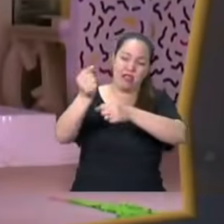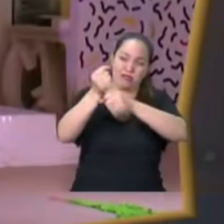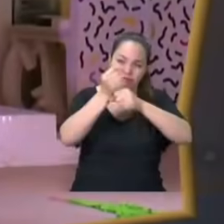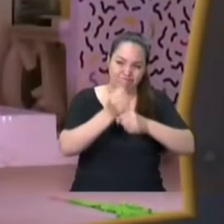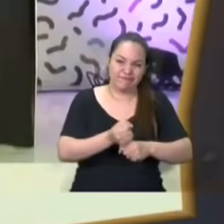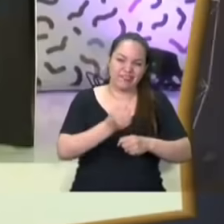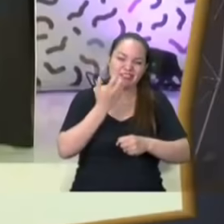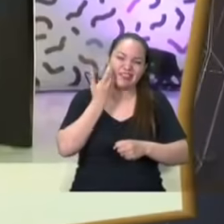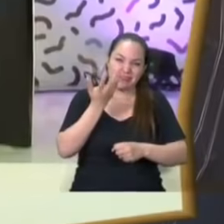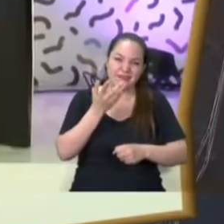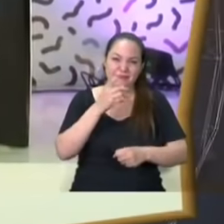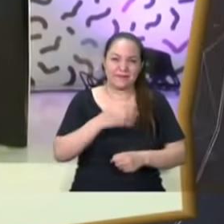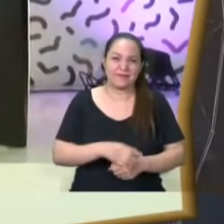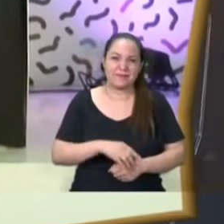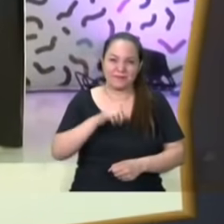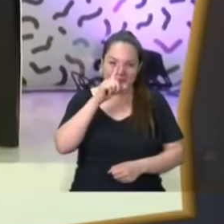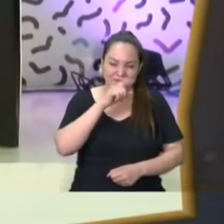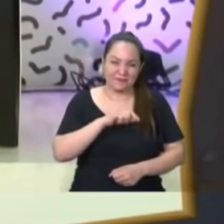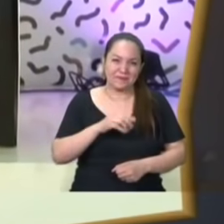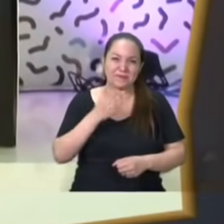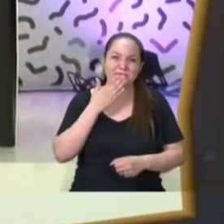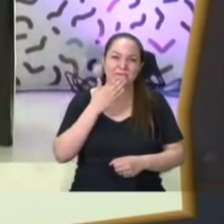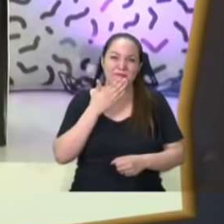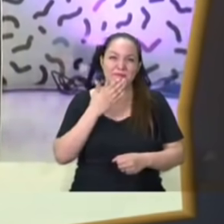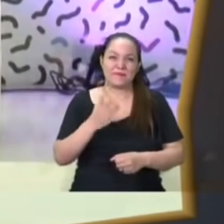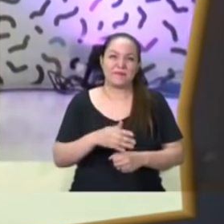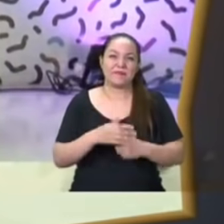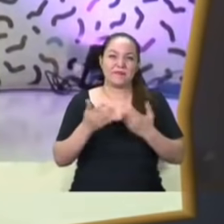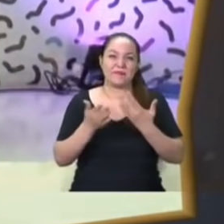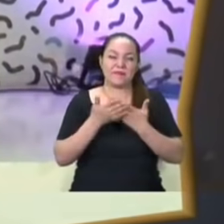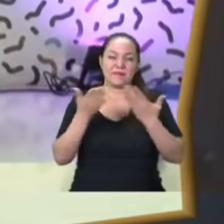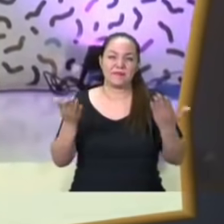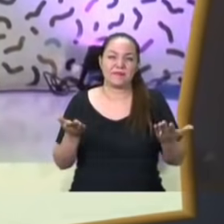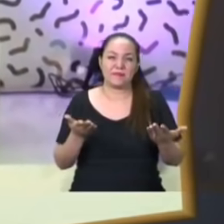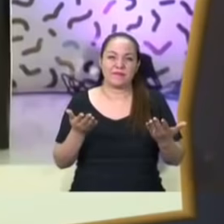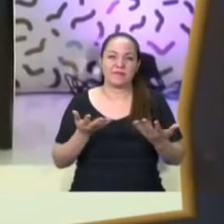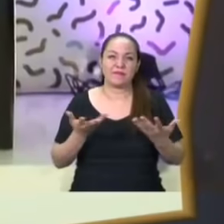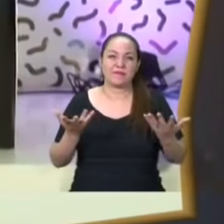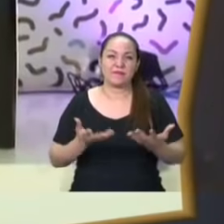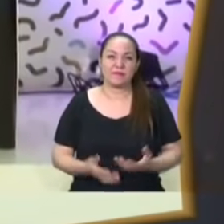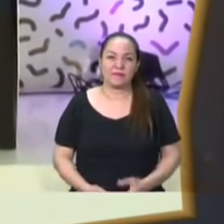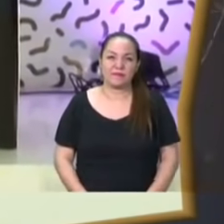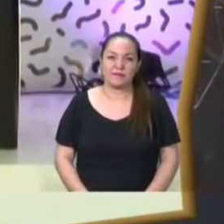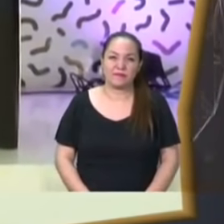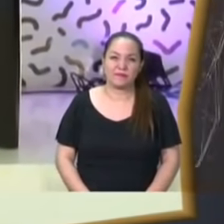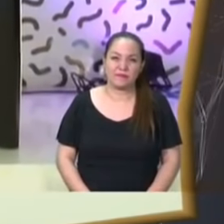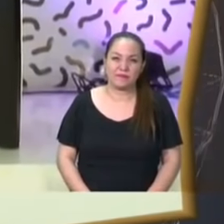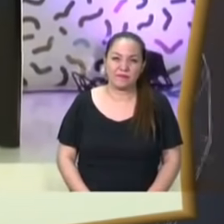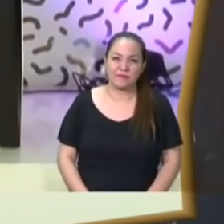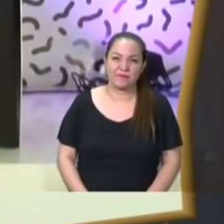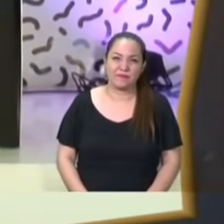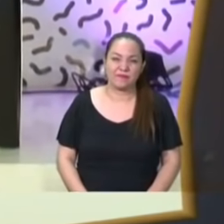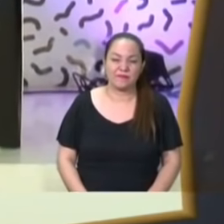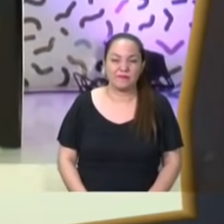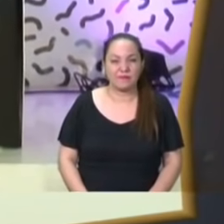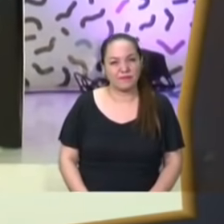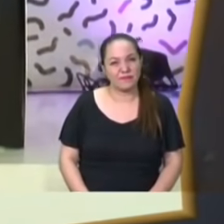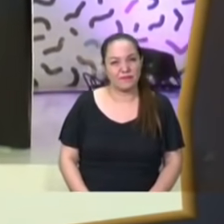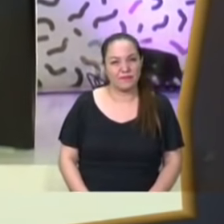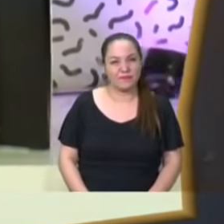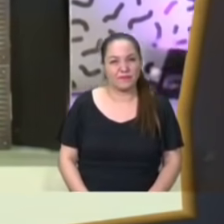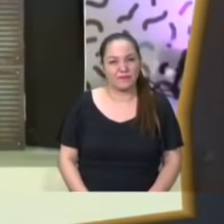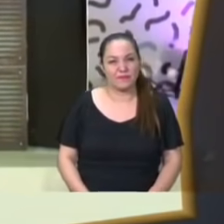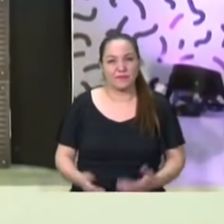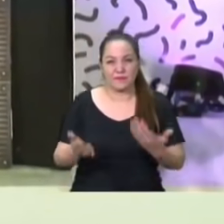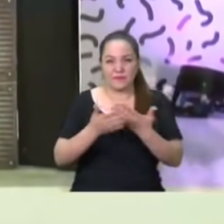Natalie. Sí, señor. Y ahora sí, vamos bien, con el duelo de los caballeros. Muy buen trabajo. Es correcto, vámonos ahora con los